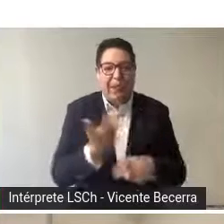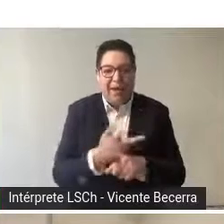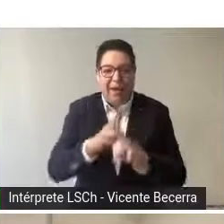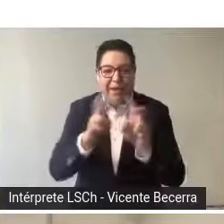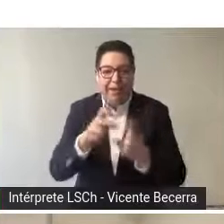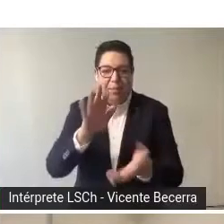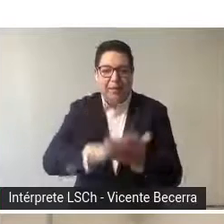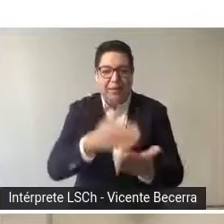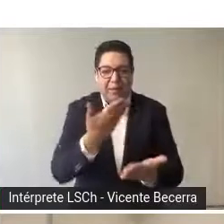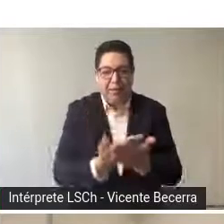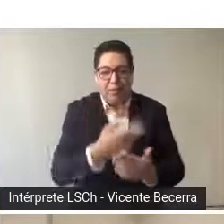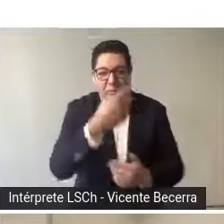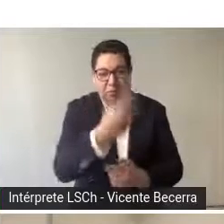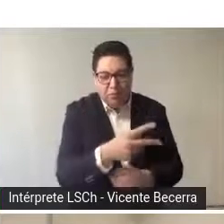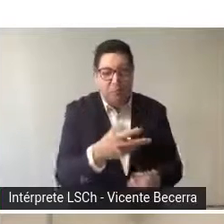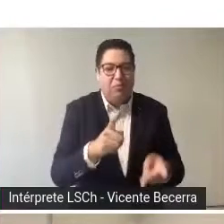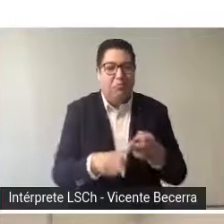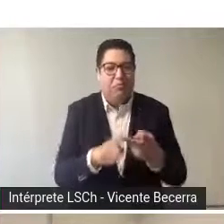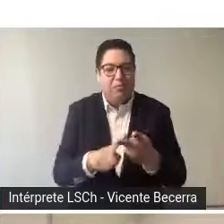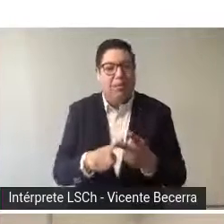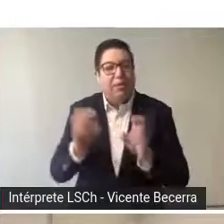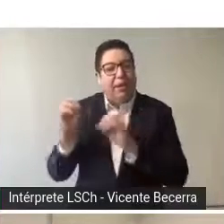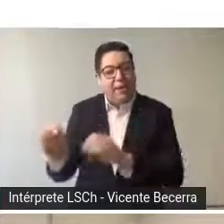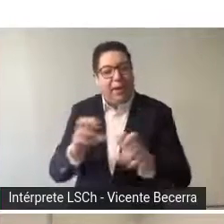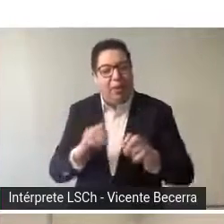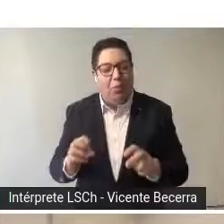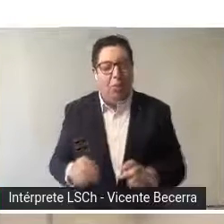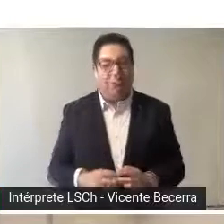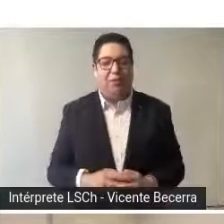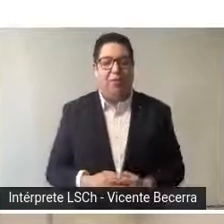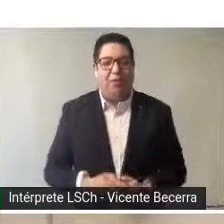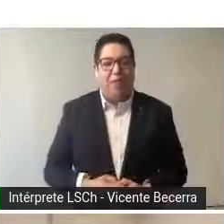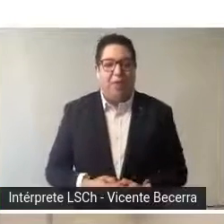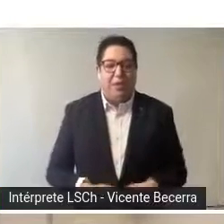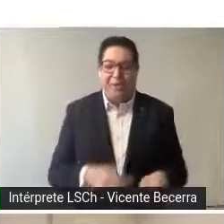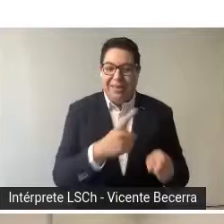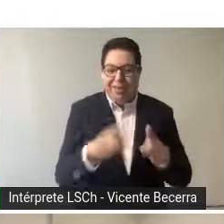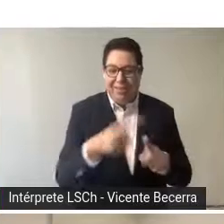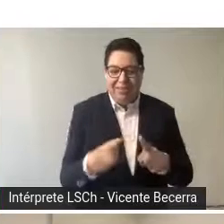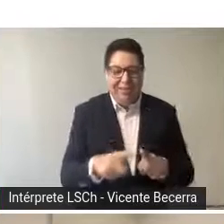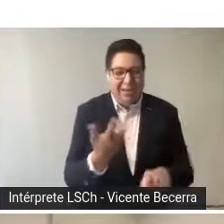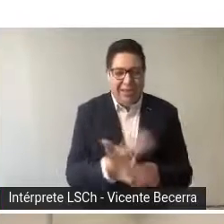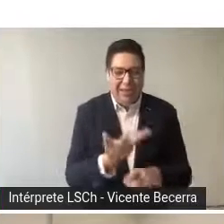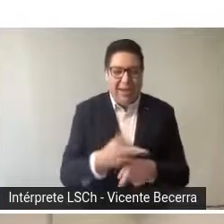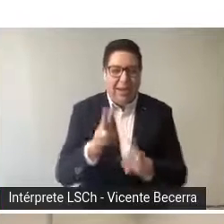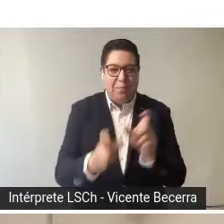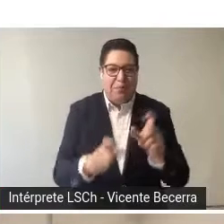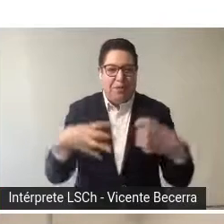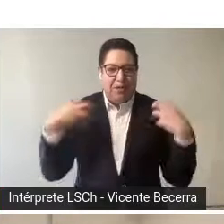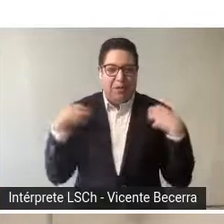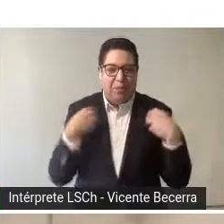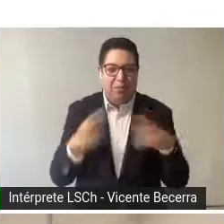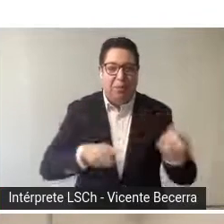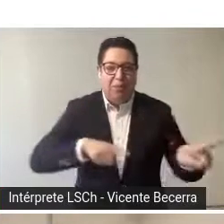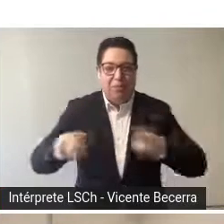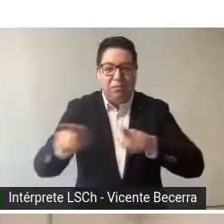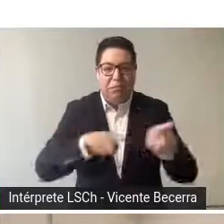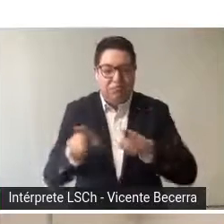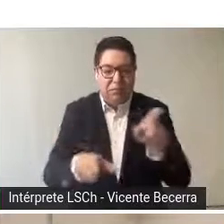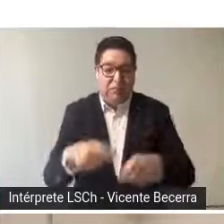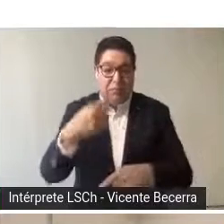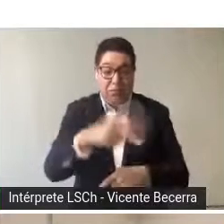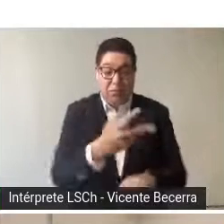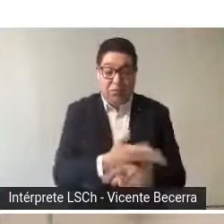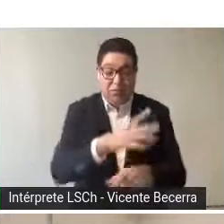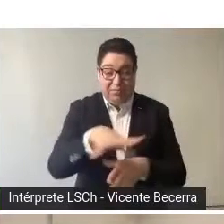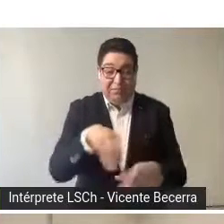salud, las jornadas de escucha que hicimos con educación, con los distintos dirigentes sociales, nos